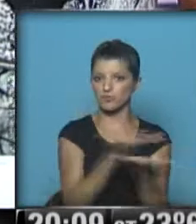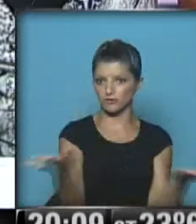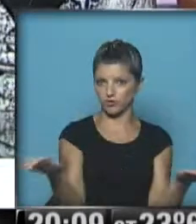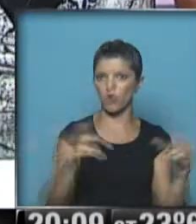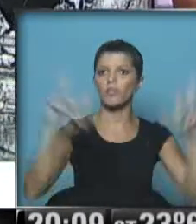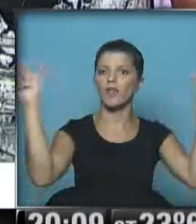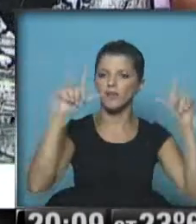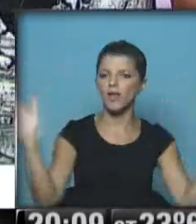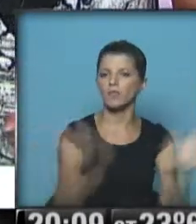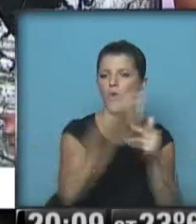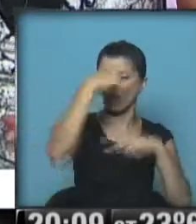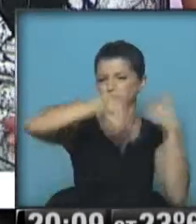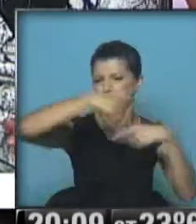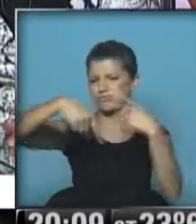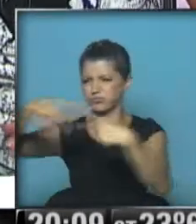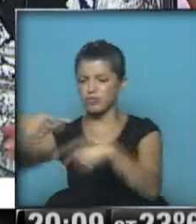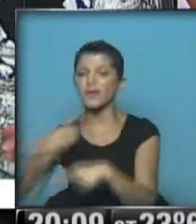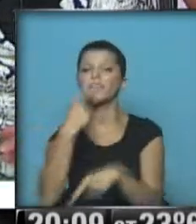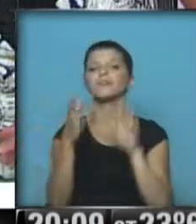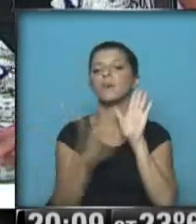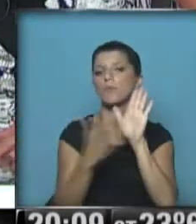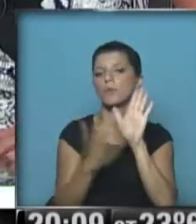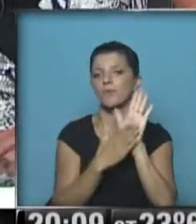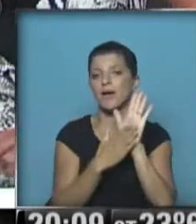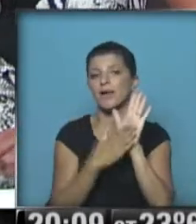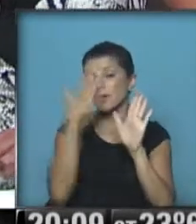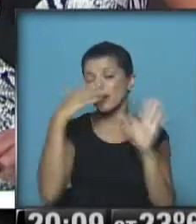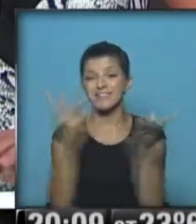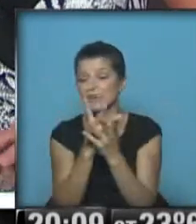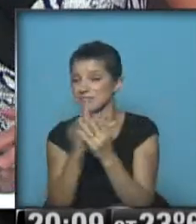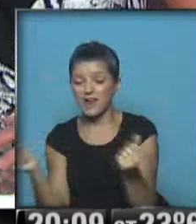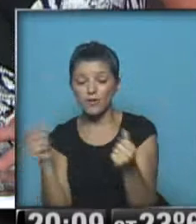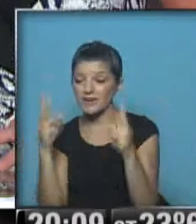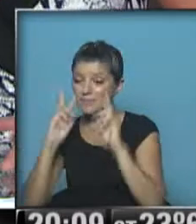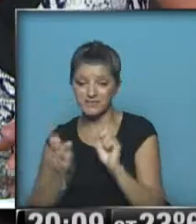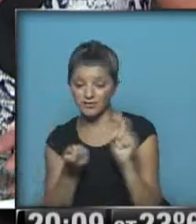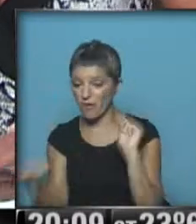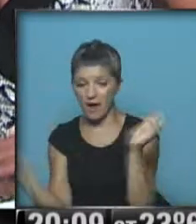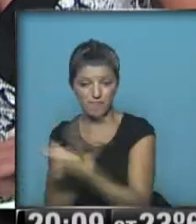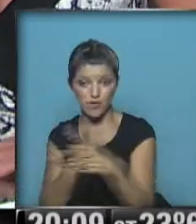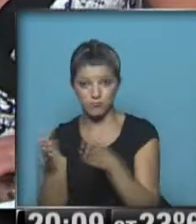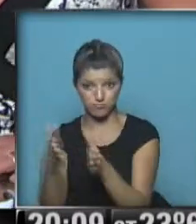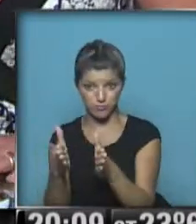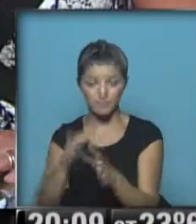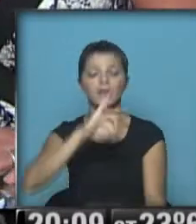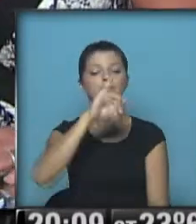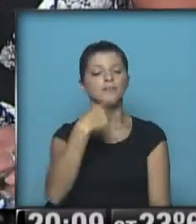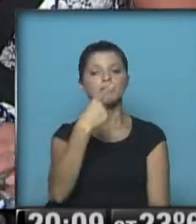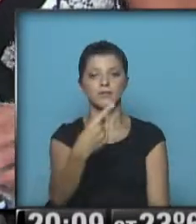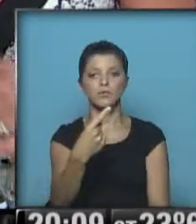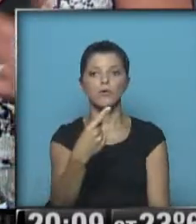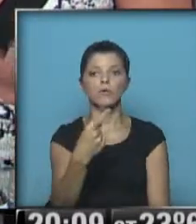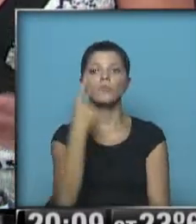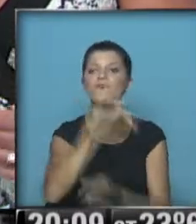de alguna de las pruebas que dice terminaron perjudicando y desviando la investigación así es habló de una inusitada